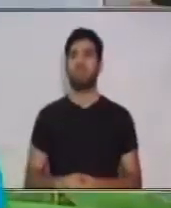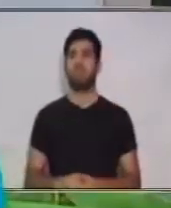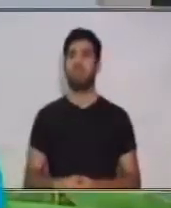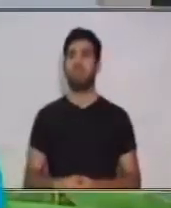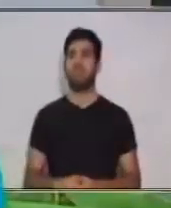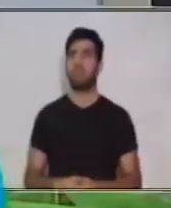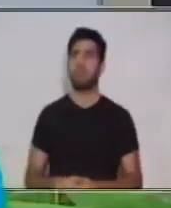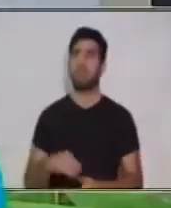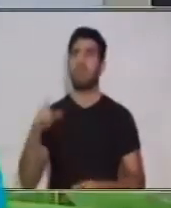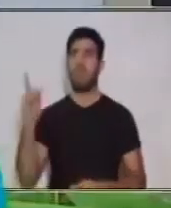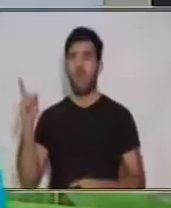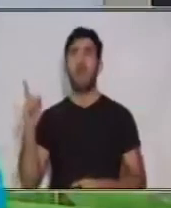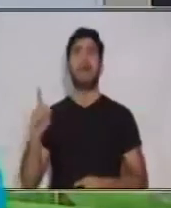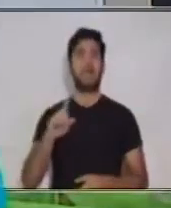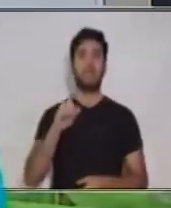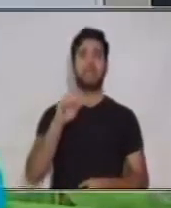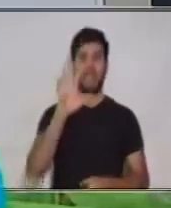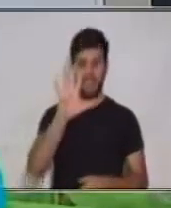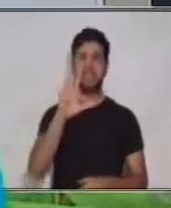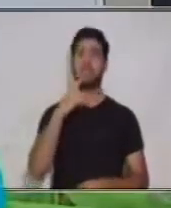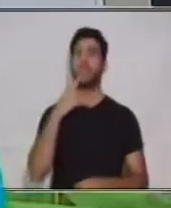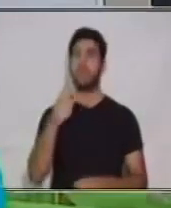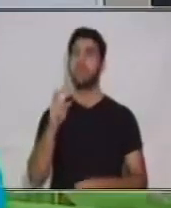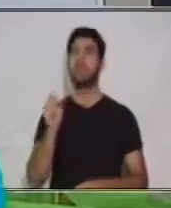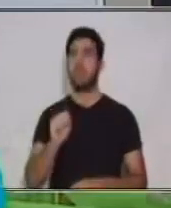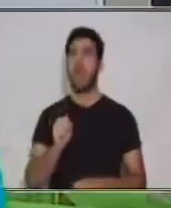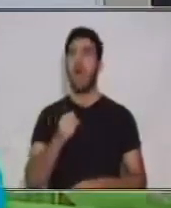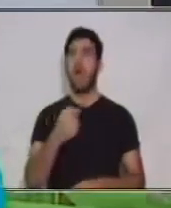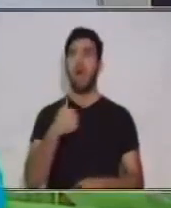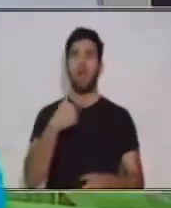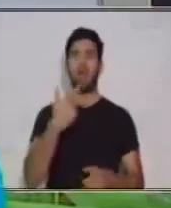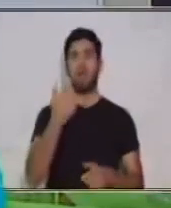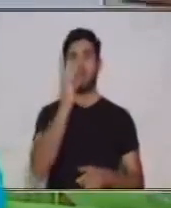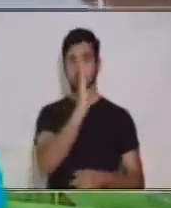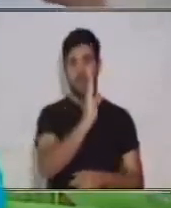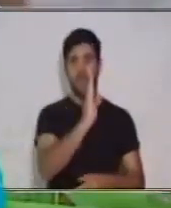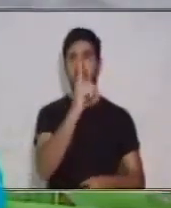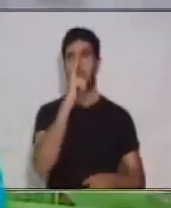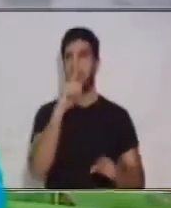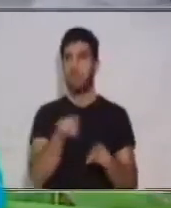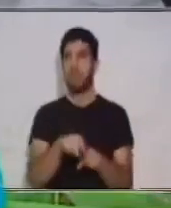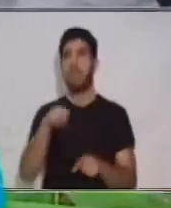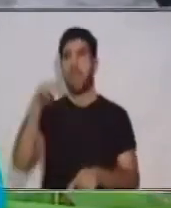Y la persona 5 dijo que baloncesto y maratón.